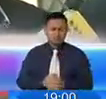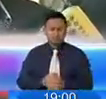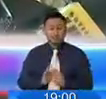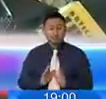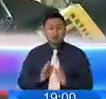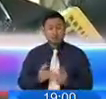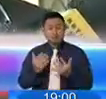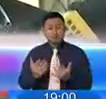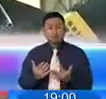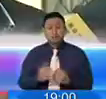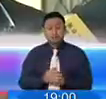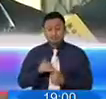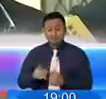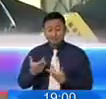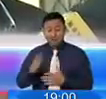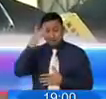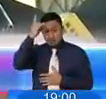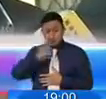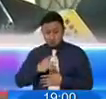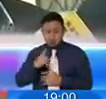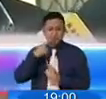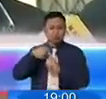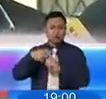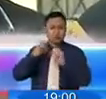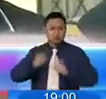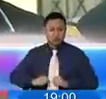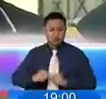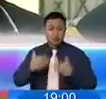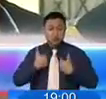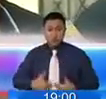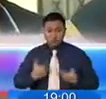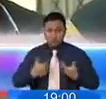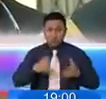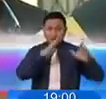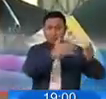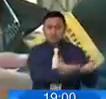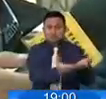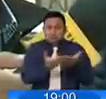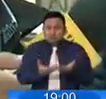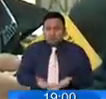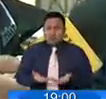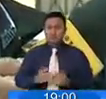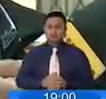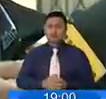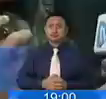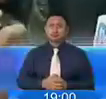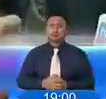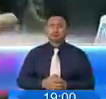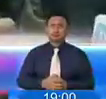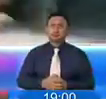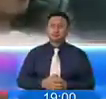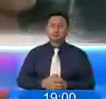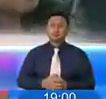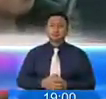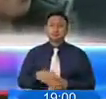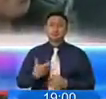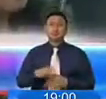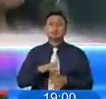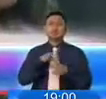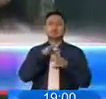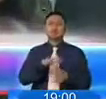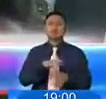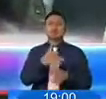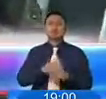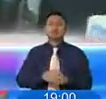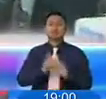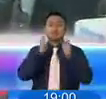que esta sea una de las acciones positivas para poder traerlos de regreso en el menor tiempo posible. A la cita se le sumó la